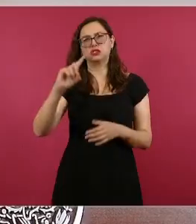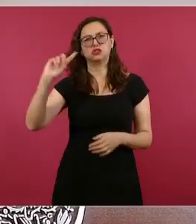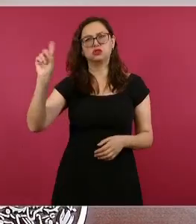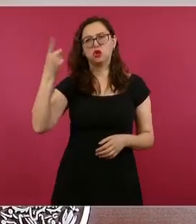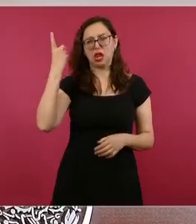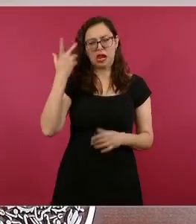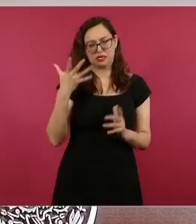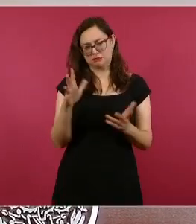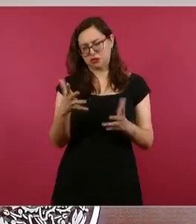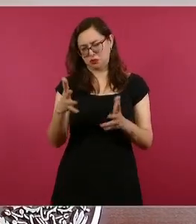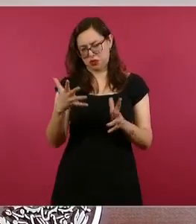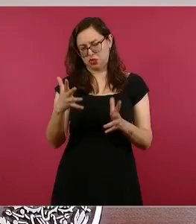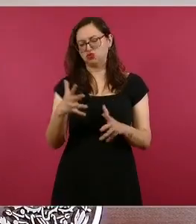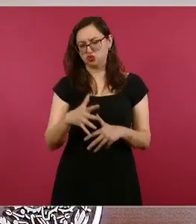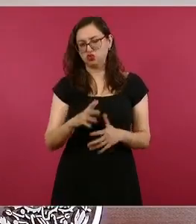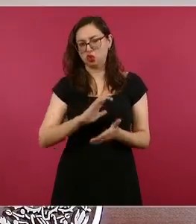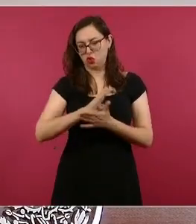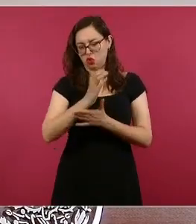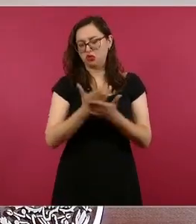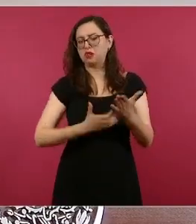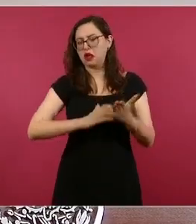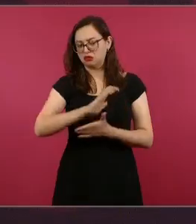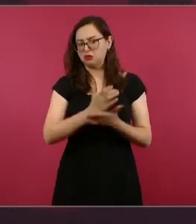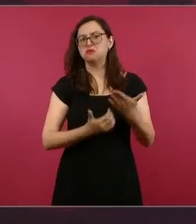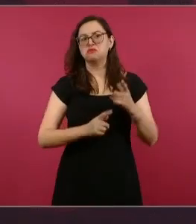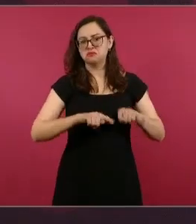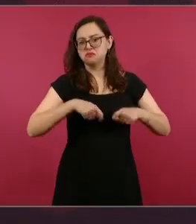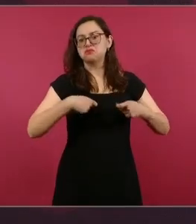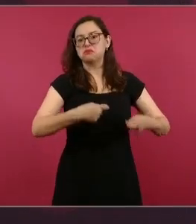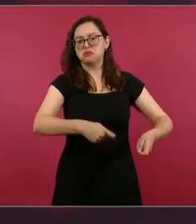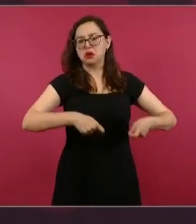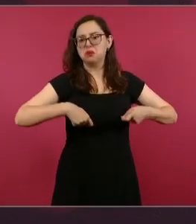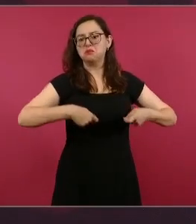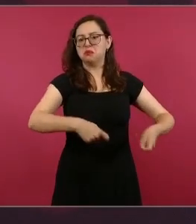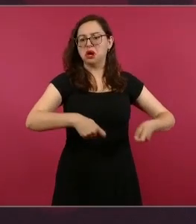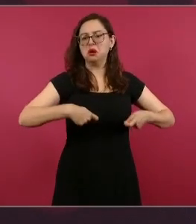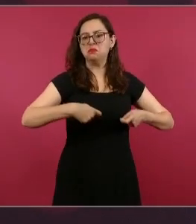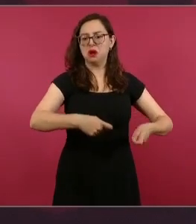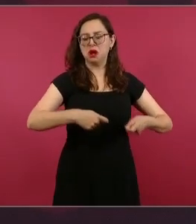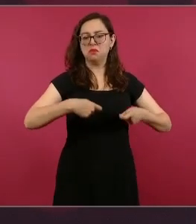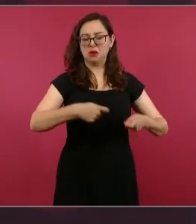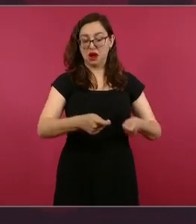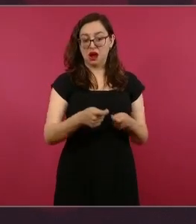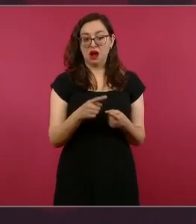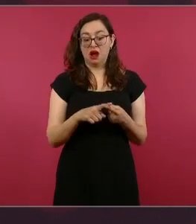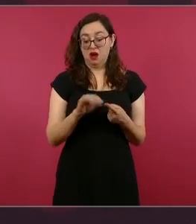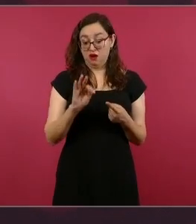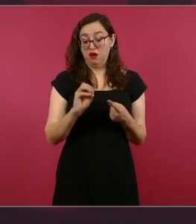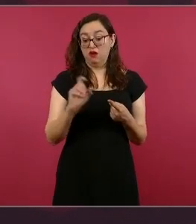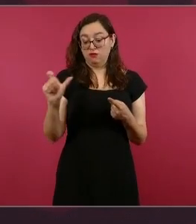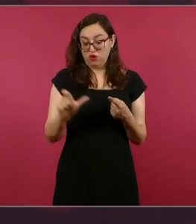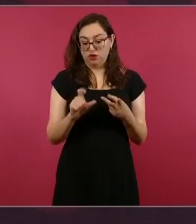dólares de contratos con Fox y Calderón